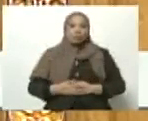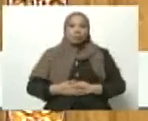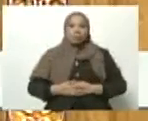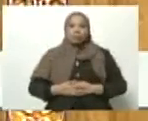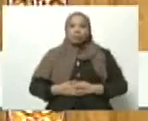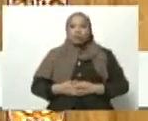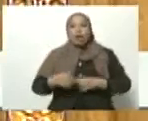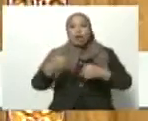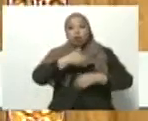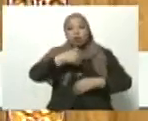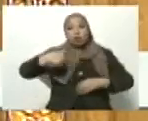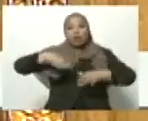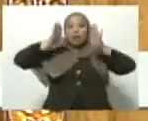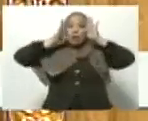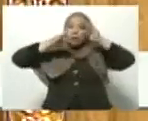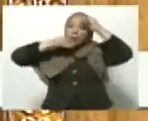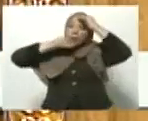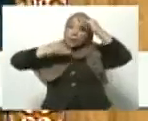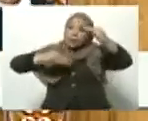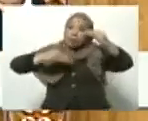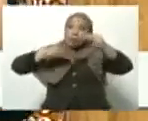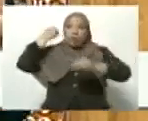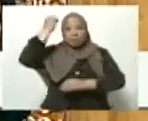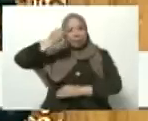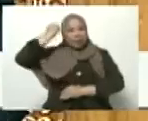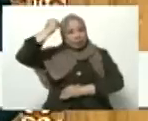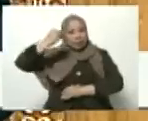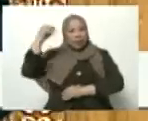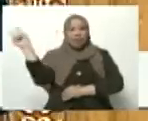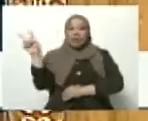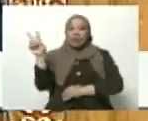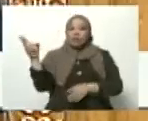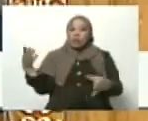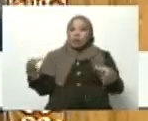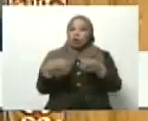esto es como una política antidroga hecha por la EA y todo un plan,